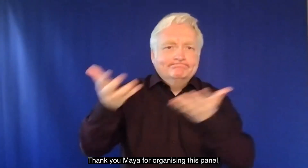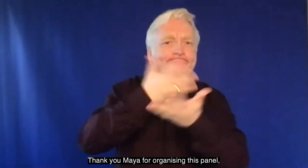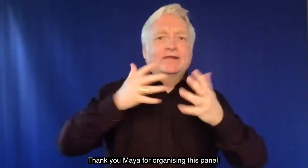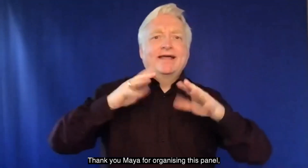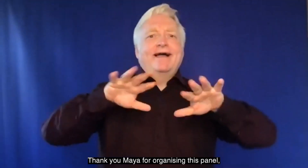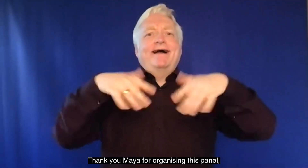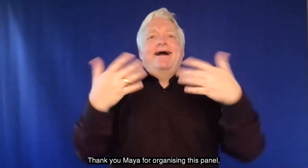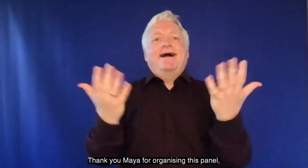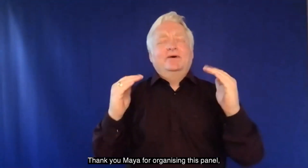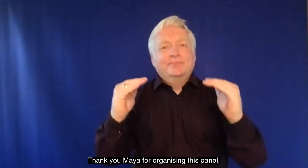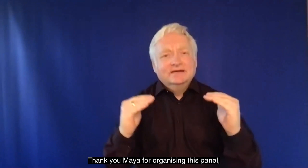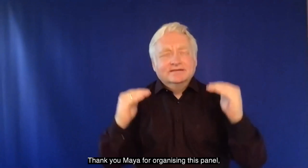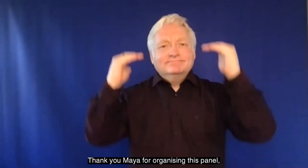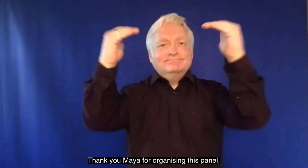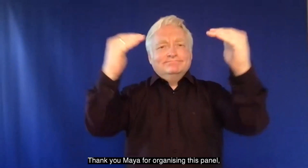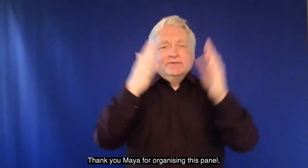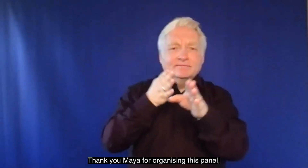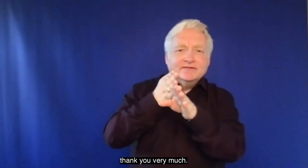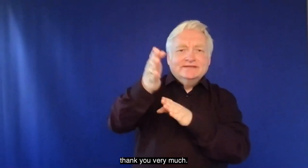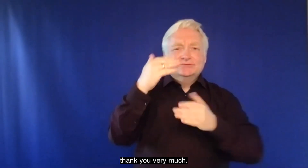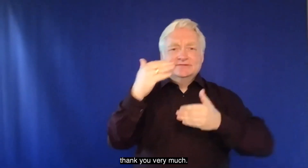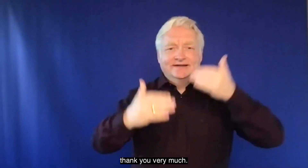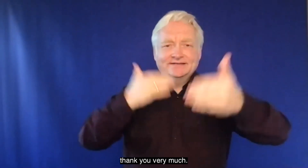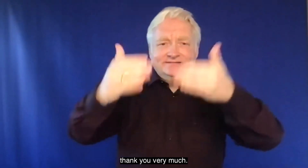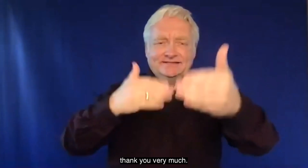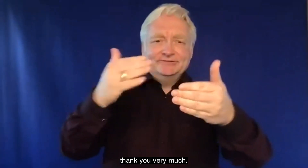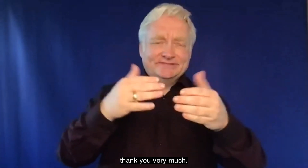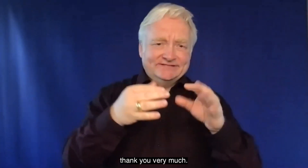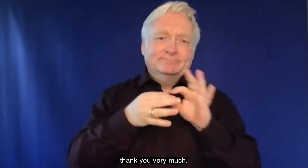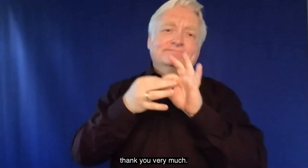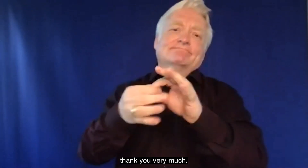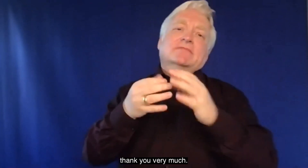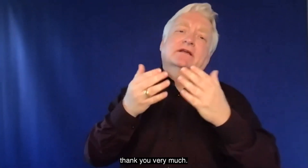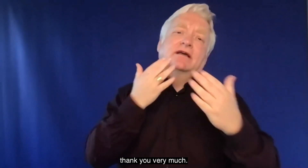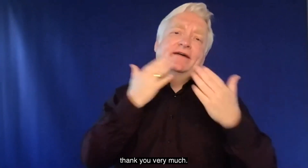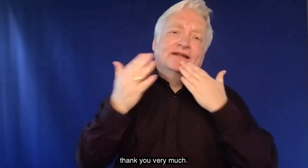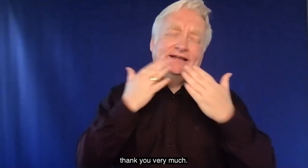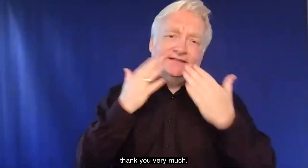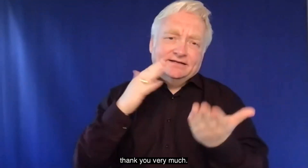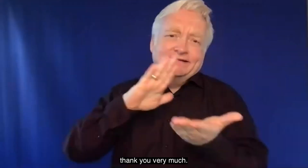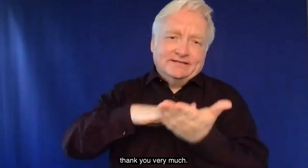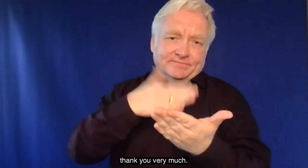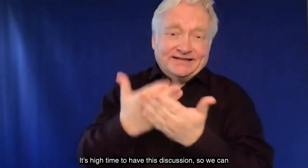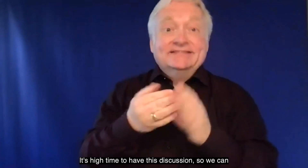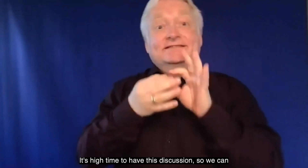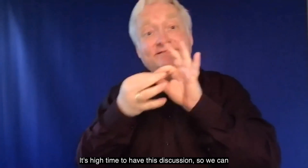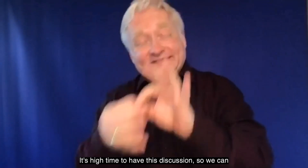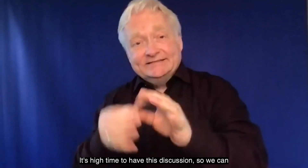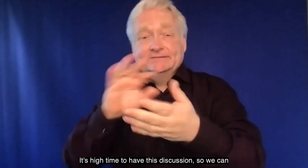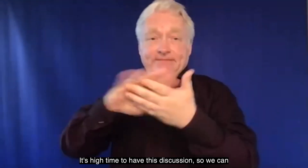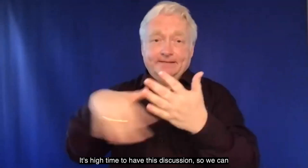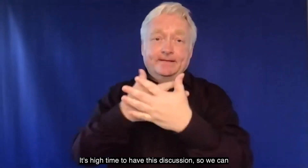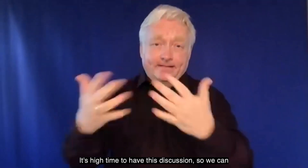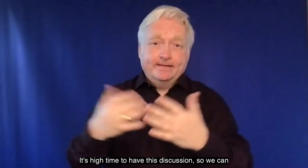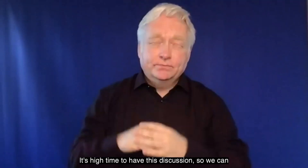parece un momento muy importante y tener esta discusión es pertinente para así poder hablar de la profesionalización de la labor de las intérpretes